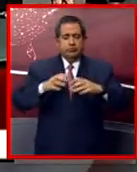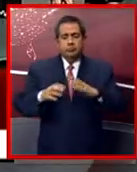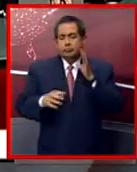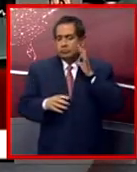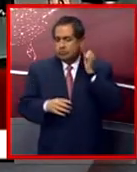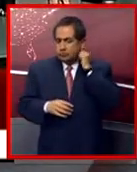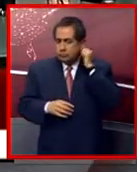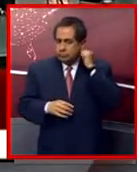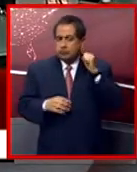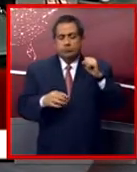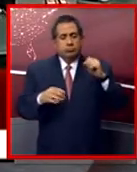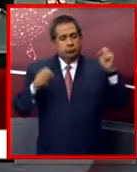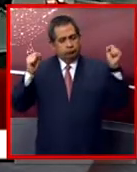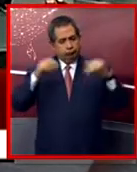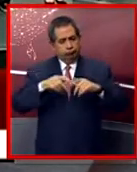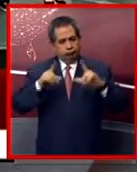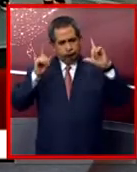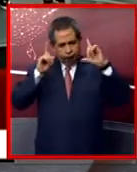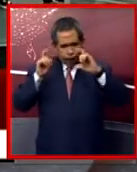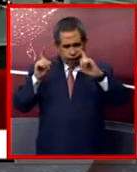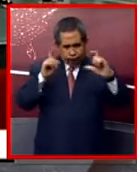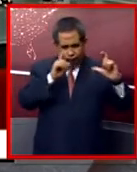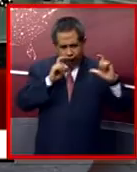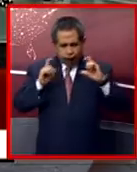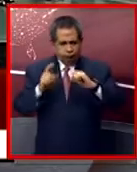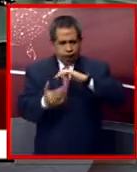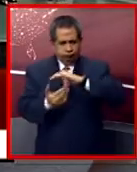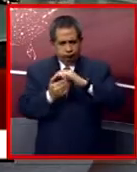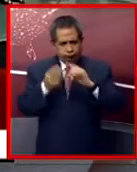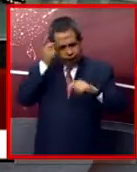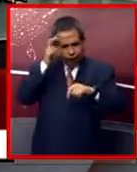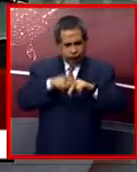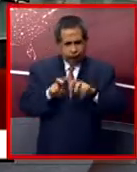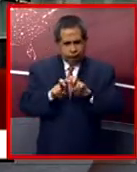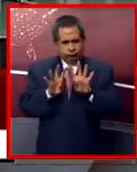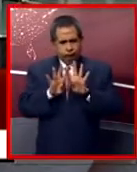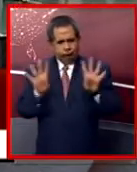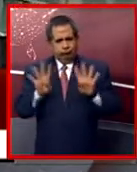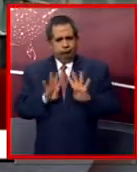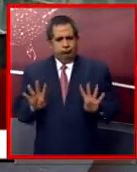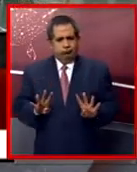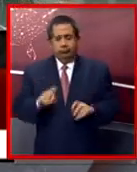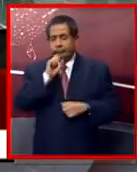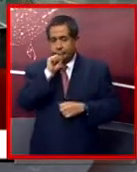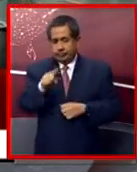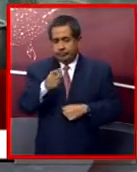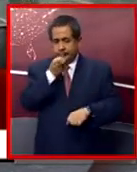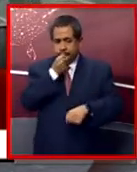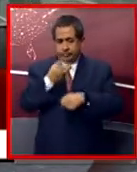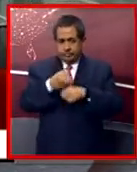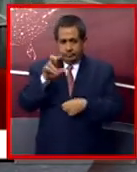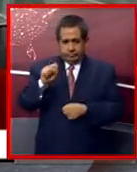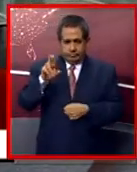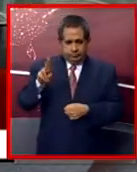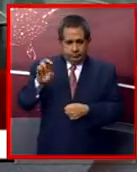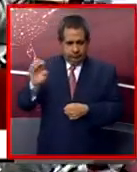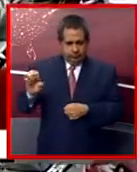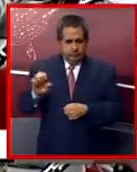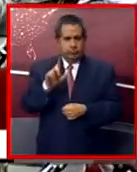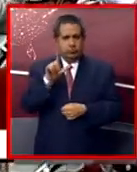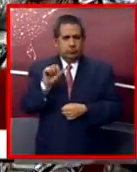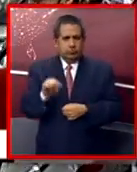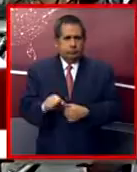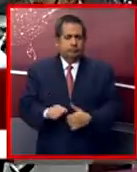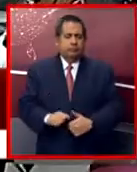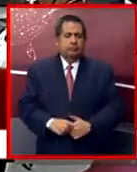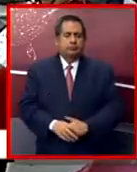donde se tomaron la foto oficial con integrantes de la mesa directiva y el secretario de Relaciones Exteriores, Luis Videgaray.